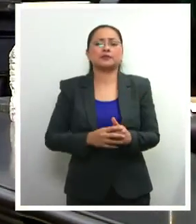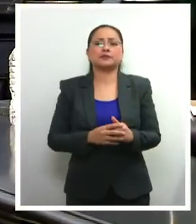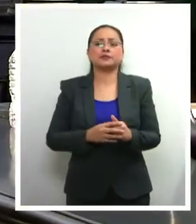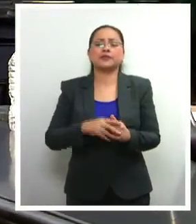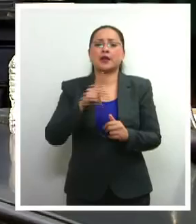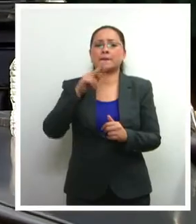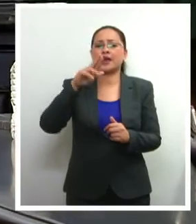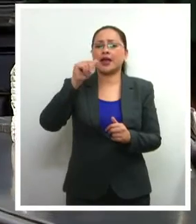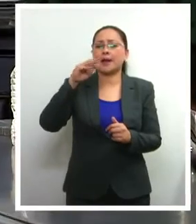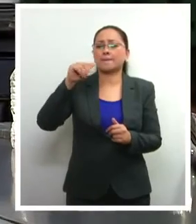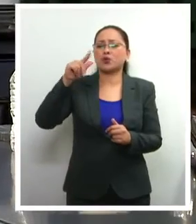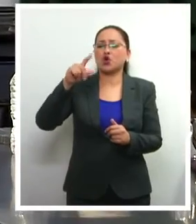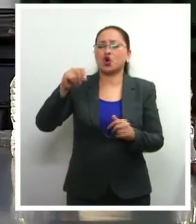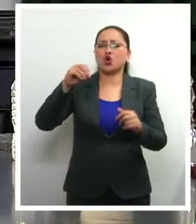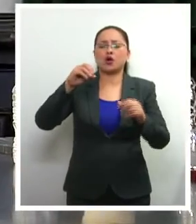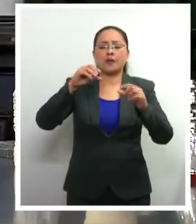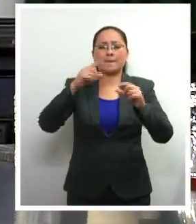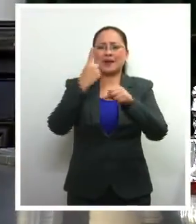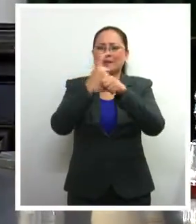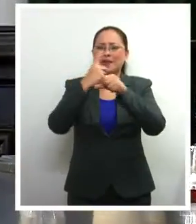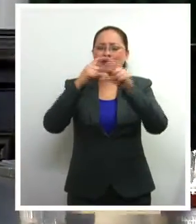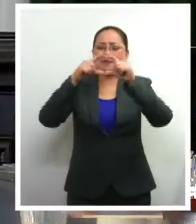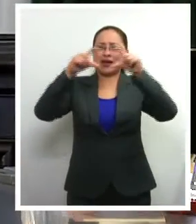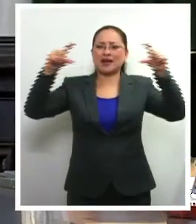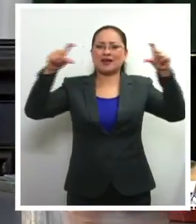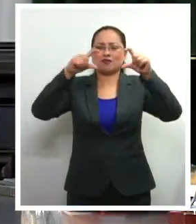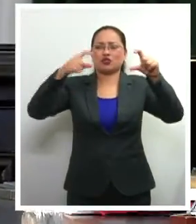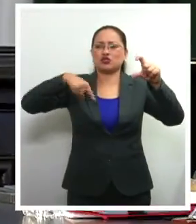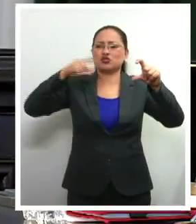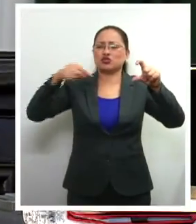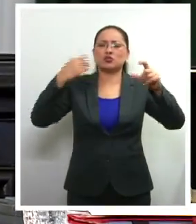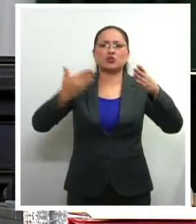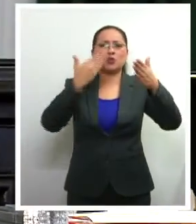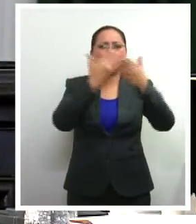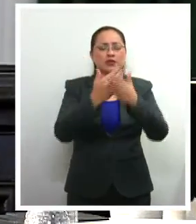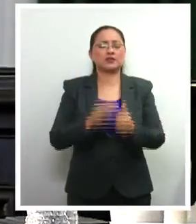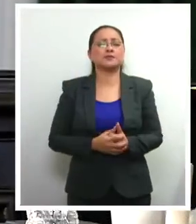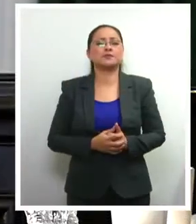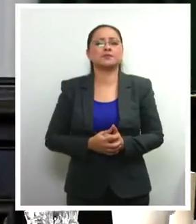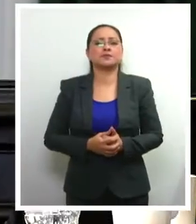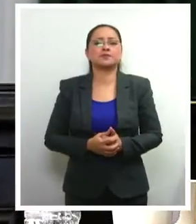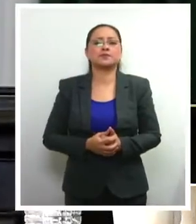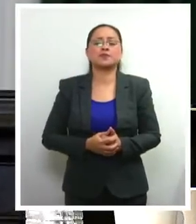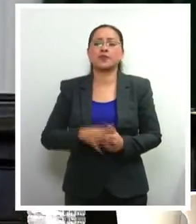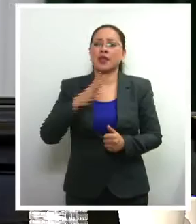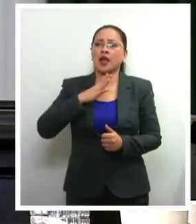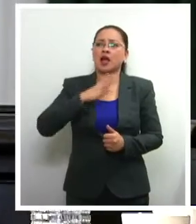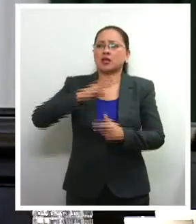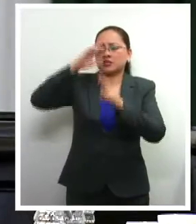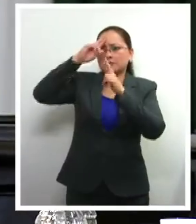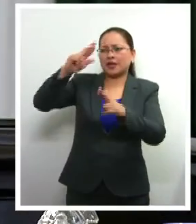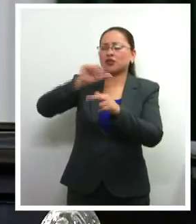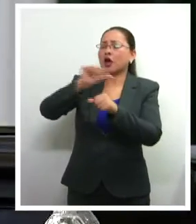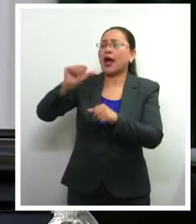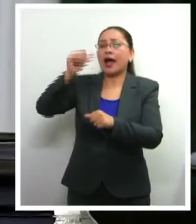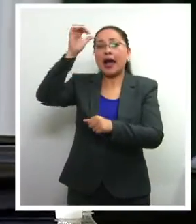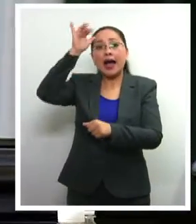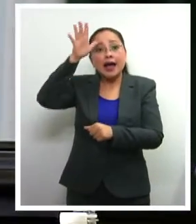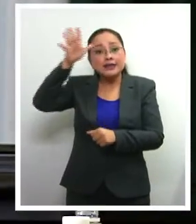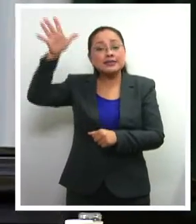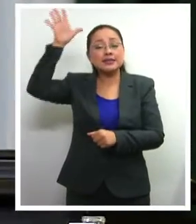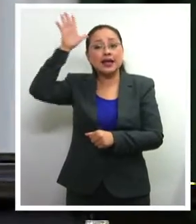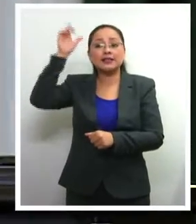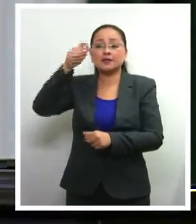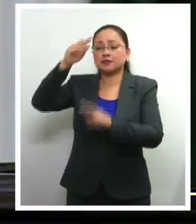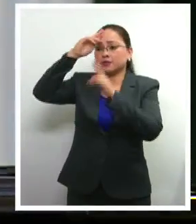preámbulo, lo que proponemos es el siguiente texto. No solo honra el legado histórico de los aztecas, sino que rinde